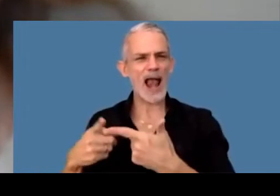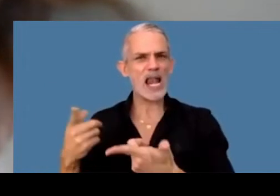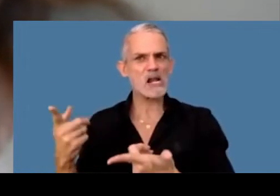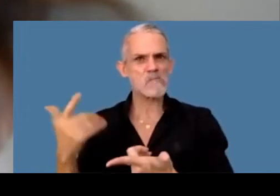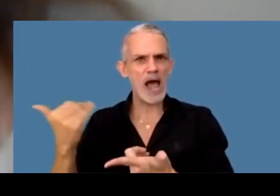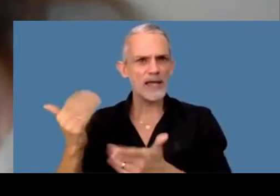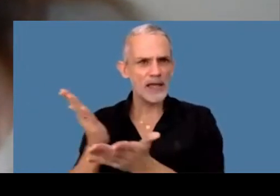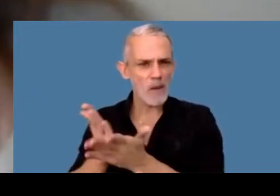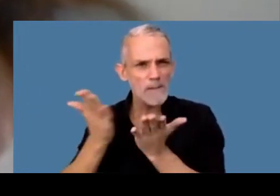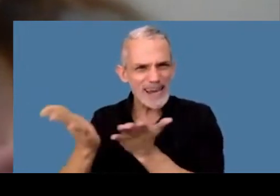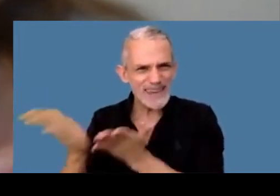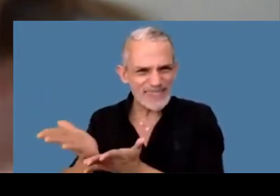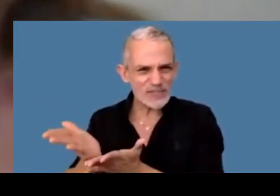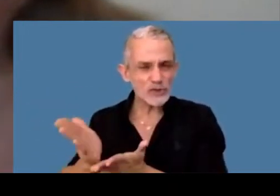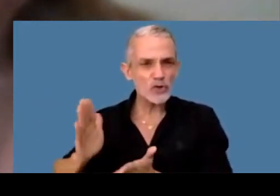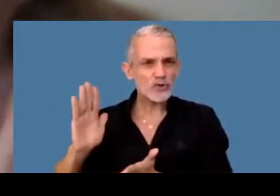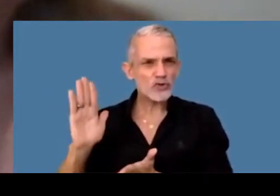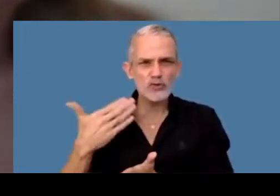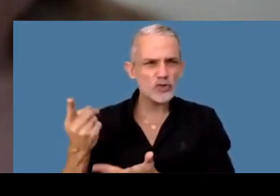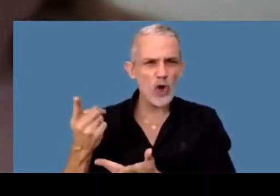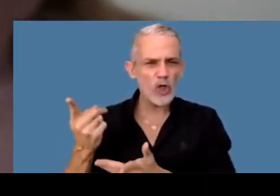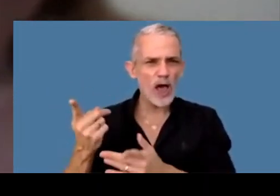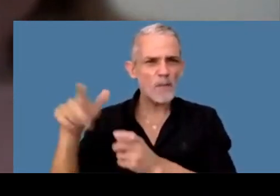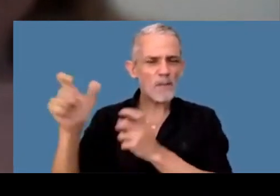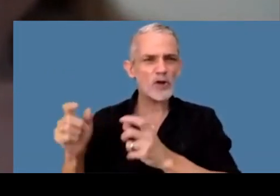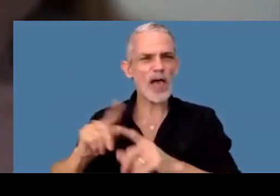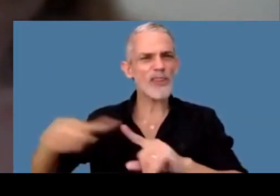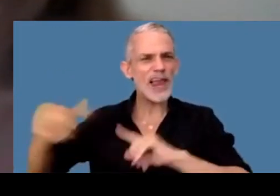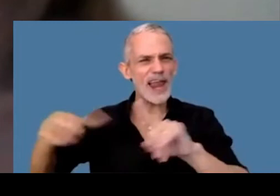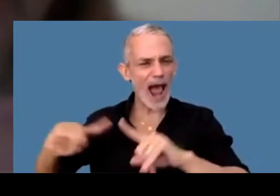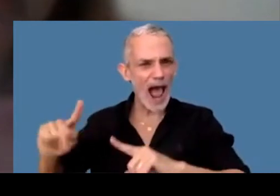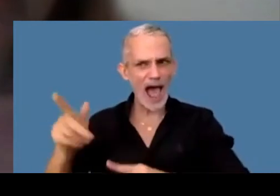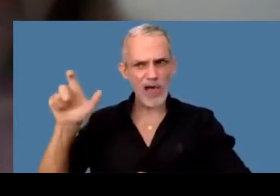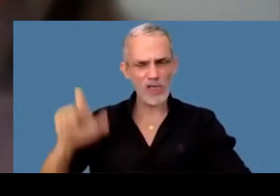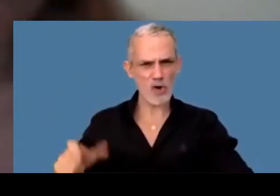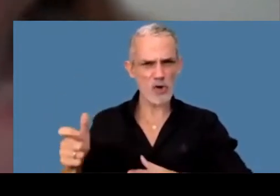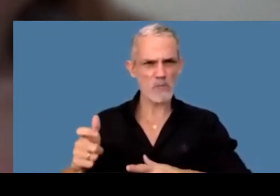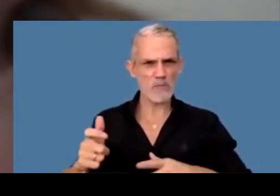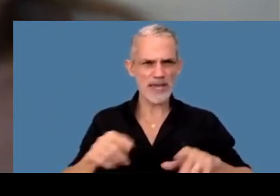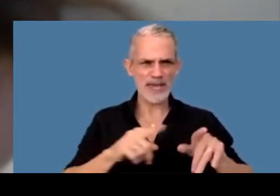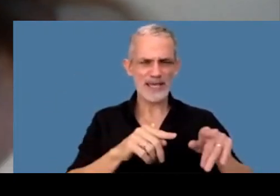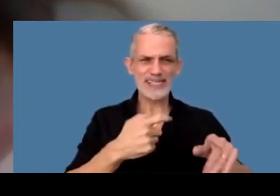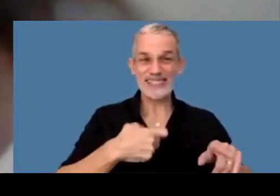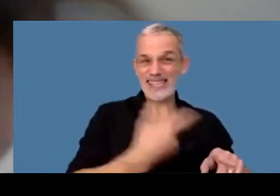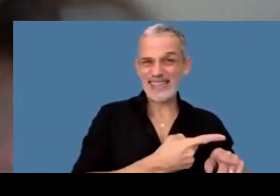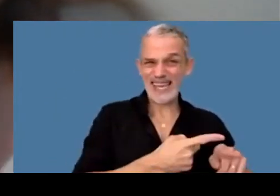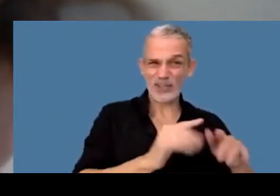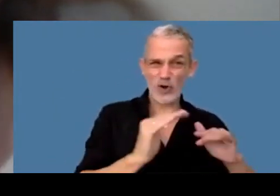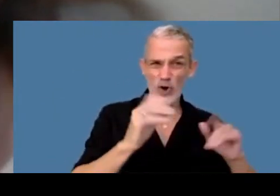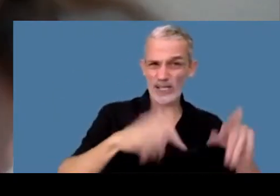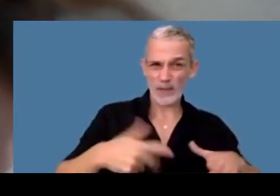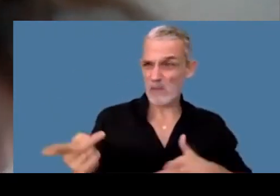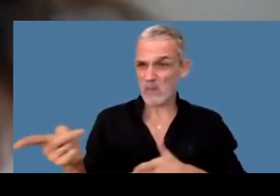los beneficios que tiene una persona que integra, que es delegado del sindicato común, por eso el hecho de llevarse a esas